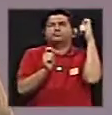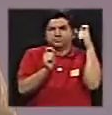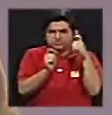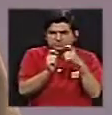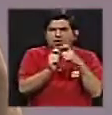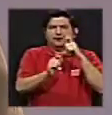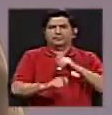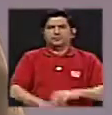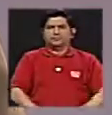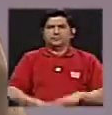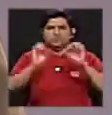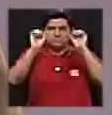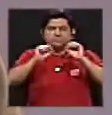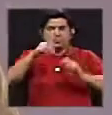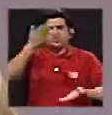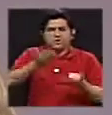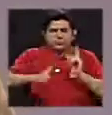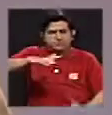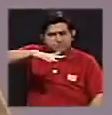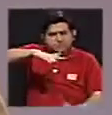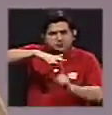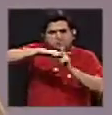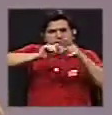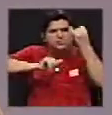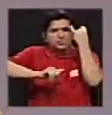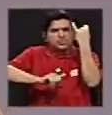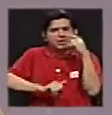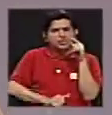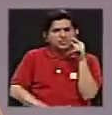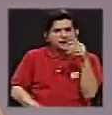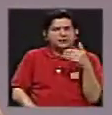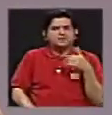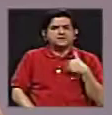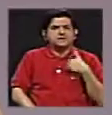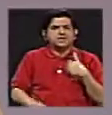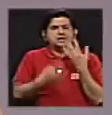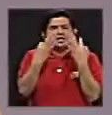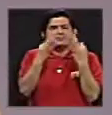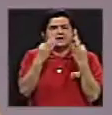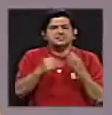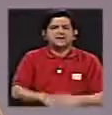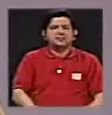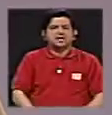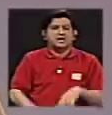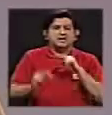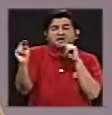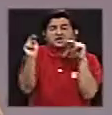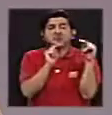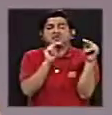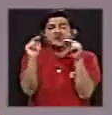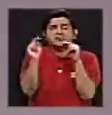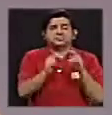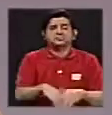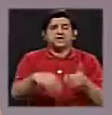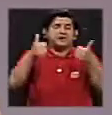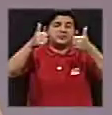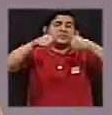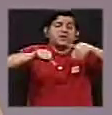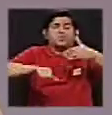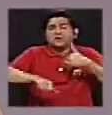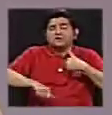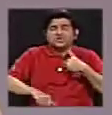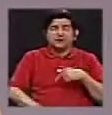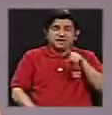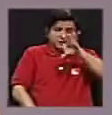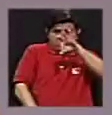que pudiera aparecer allí la iniciativa esta de arreglar o transar, conciliar y por